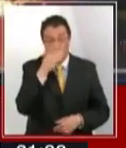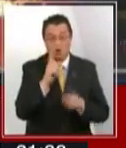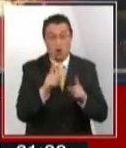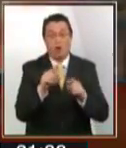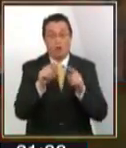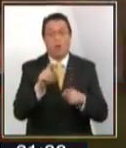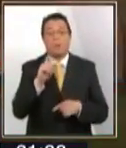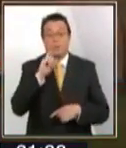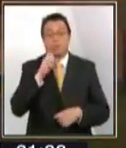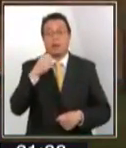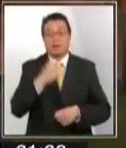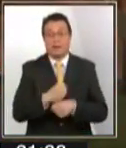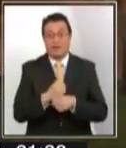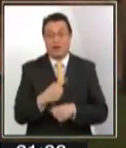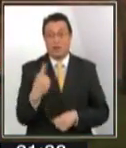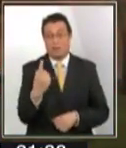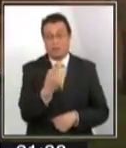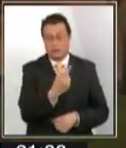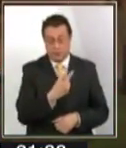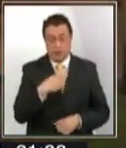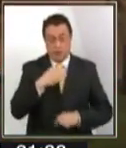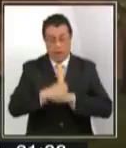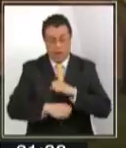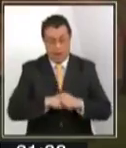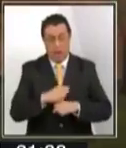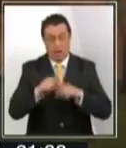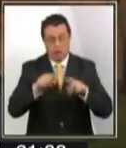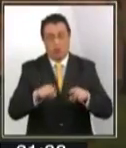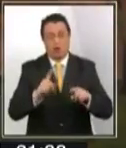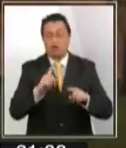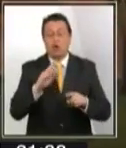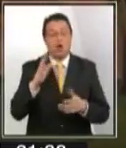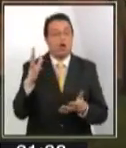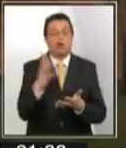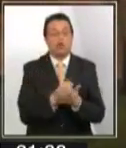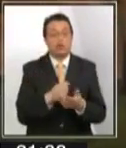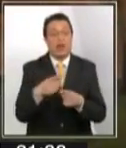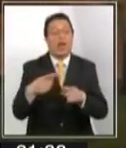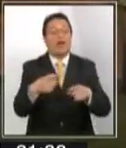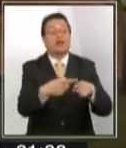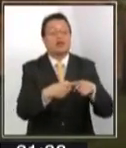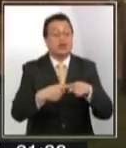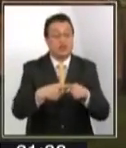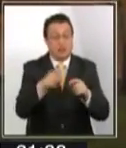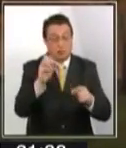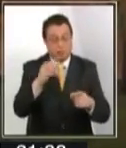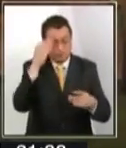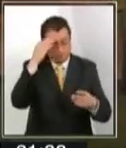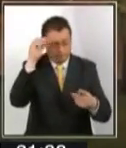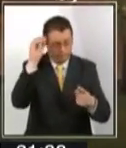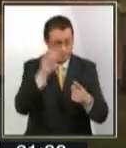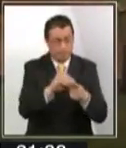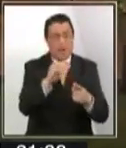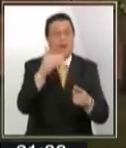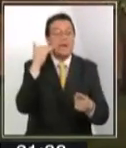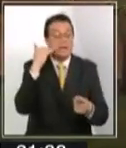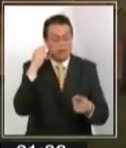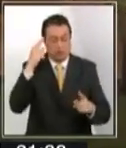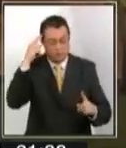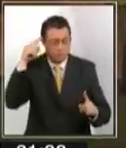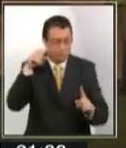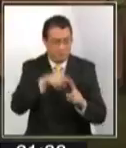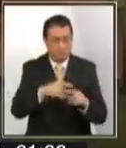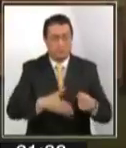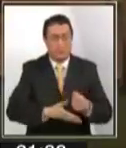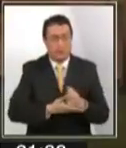hemos trabajado por años en materia de infancia, no hemos conseguido que la sociedad logre poner en el centro de las preocupaciones a los niños, y la única forma